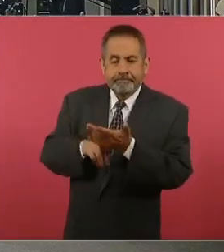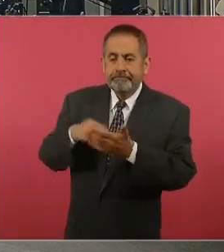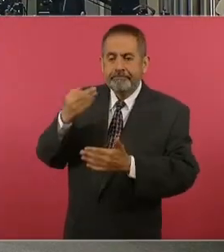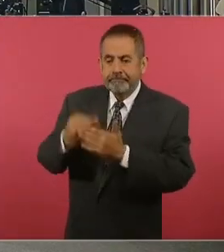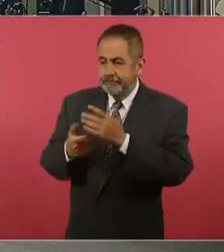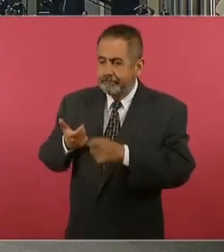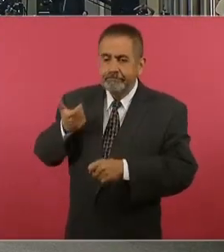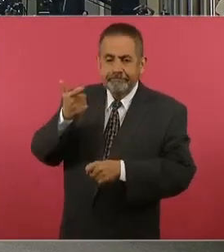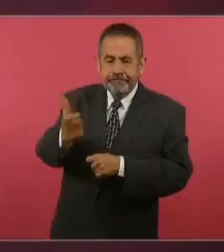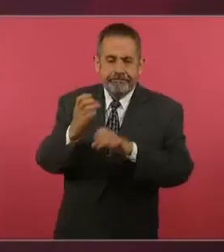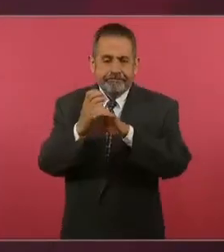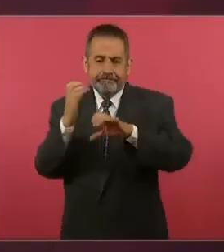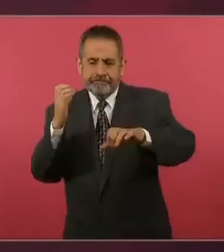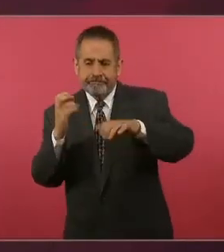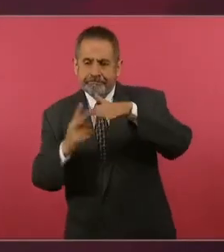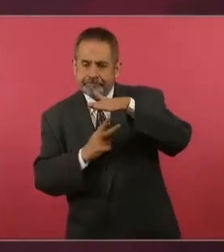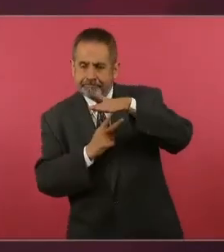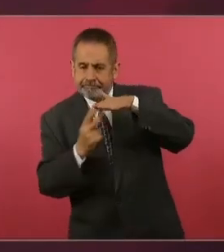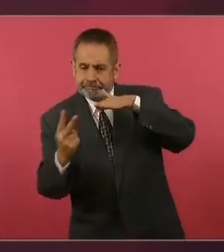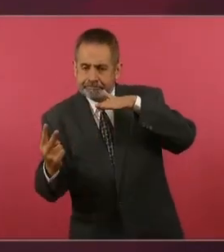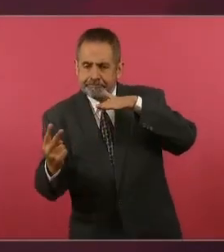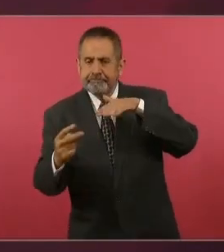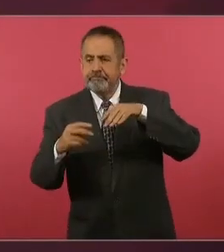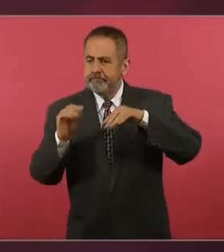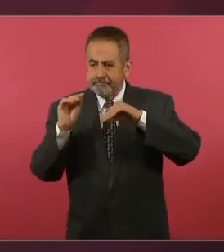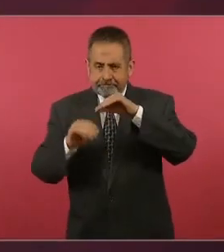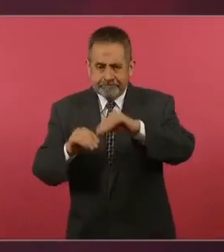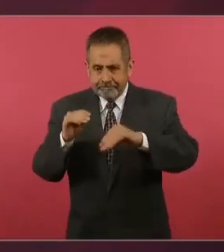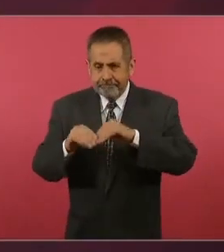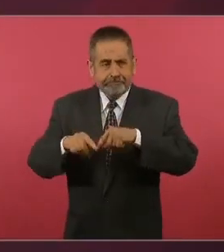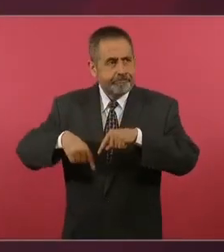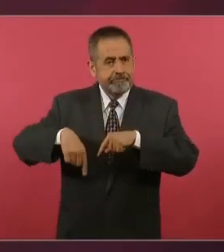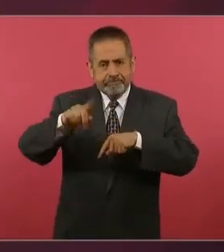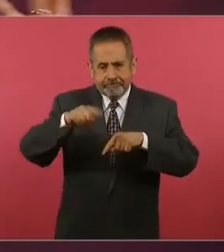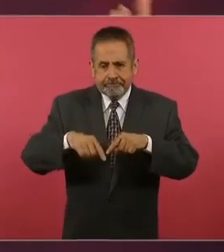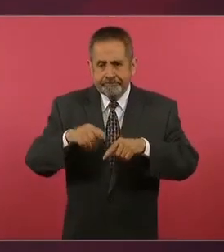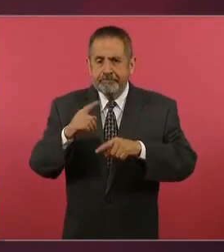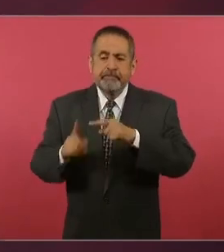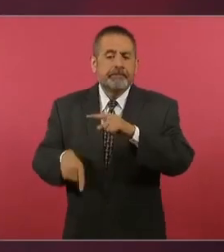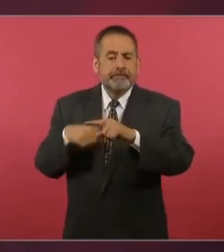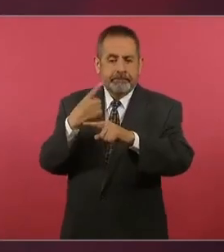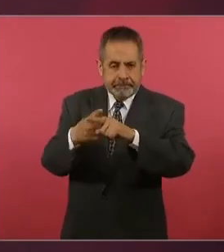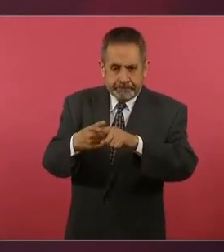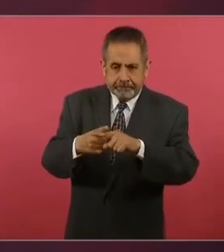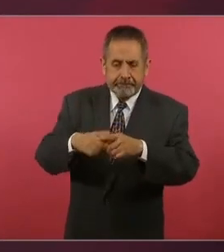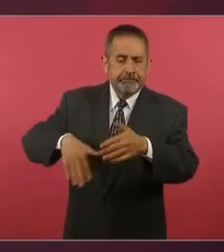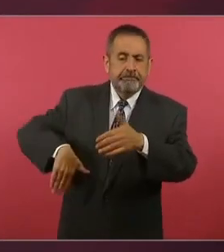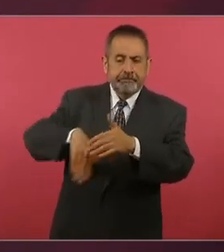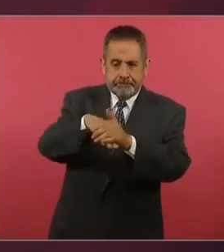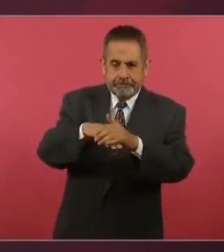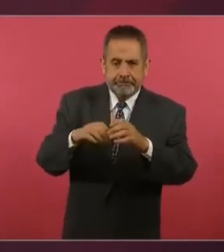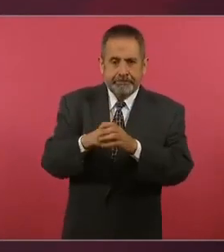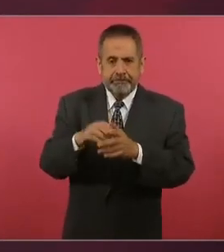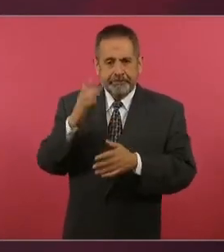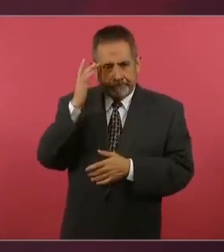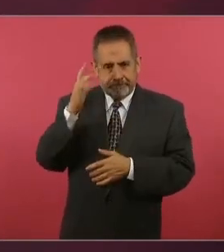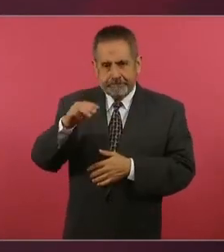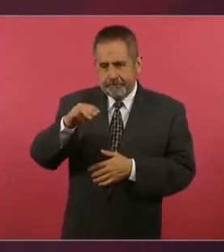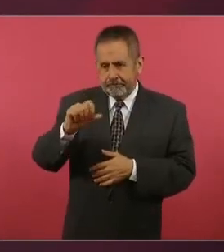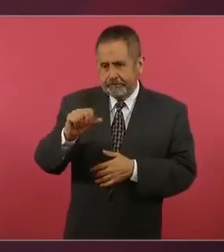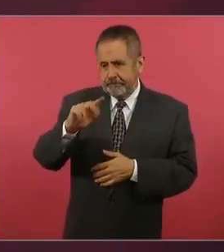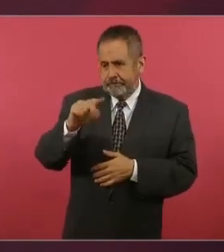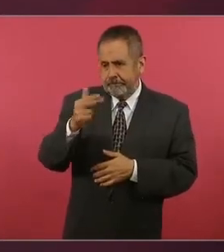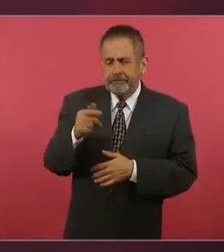los autobuses, en los medios de transporte, más la otra parte de la terminal de la Estación Santa Marta que está haciendo la Secretaría